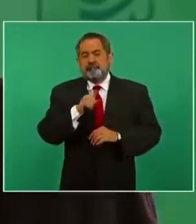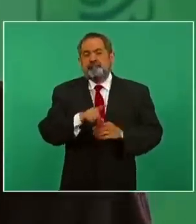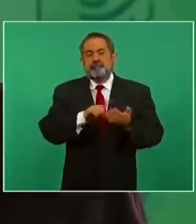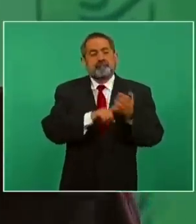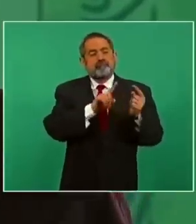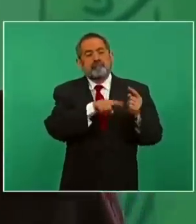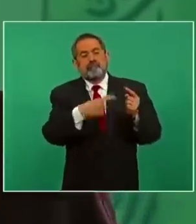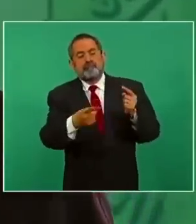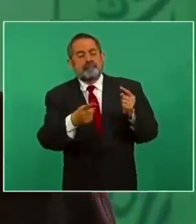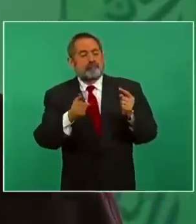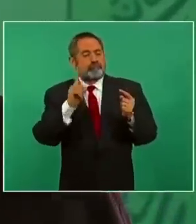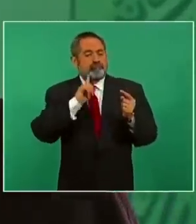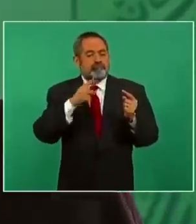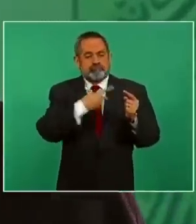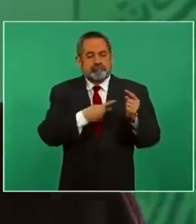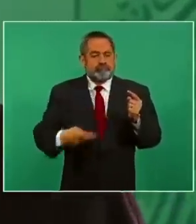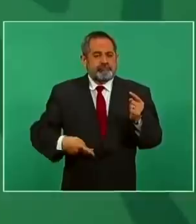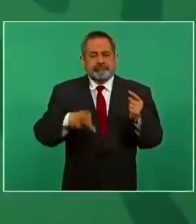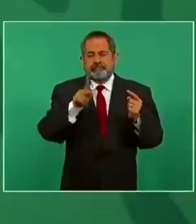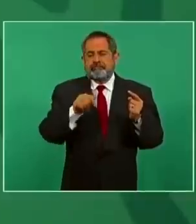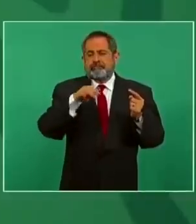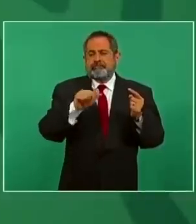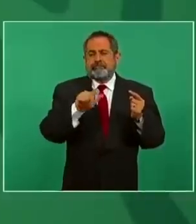vicepresidenta, Kamala Harris.